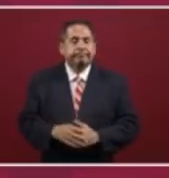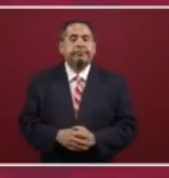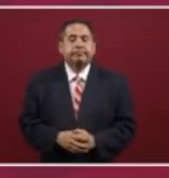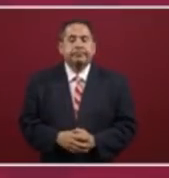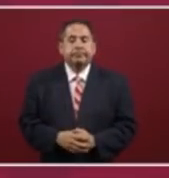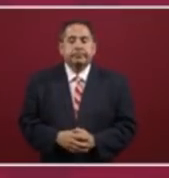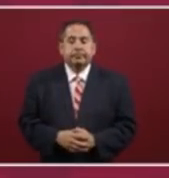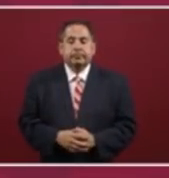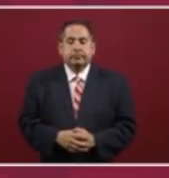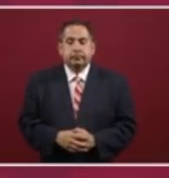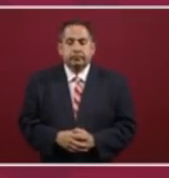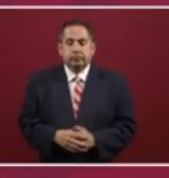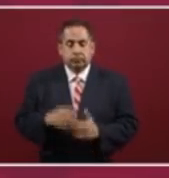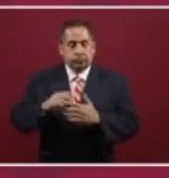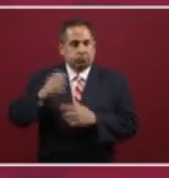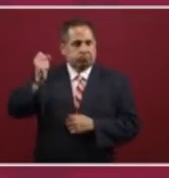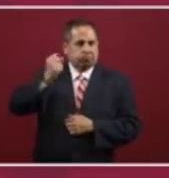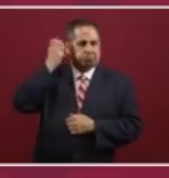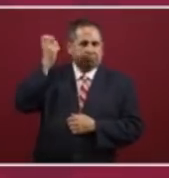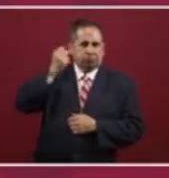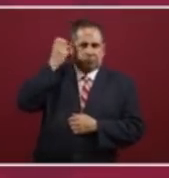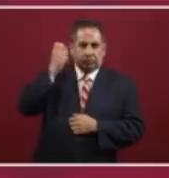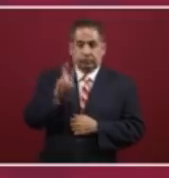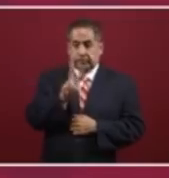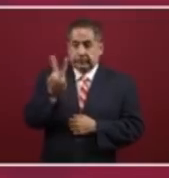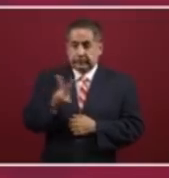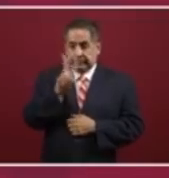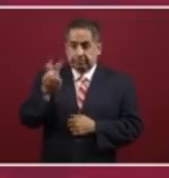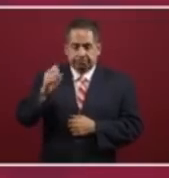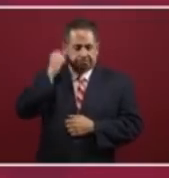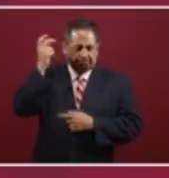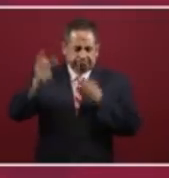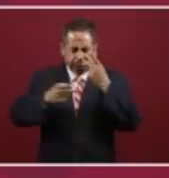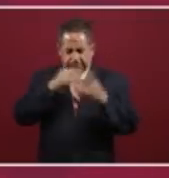para hacer mi discurso el viernes